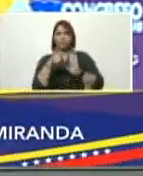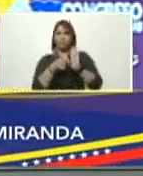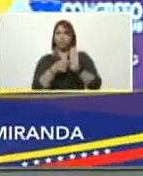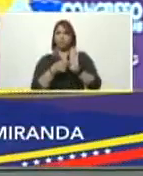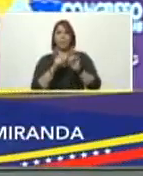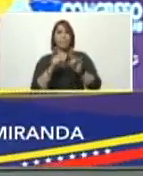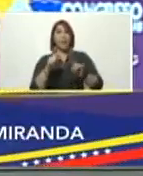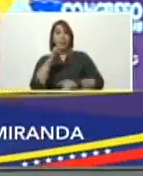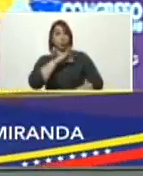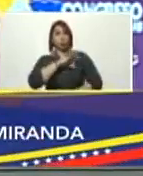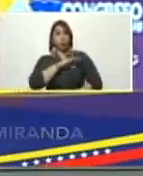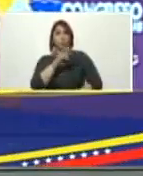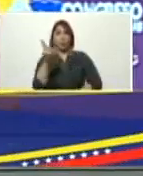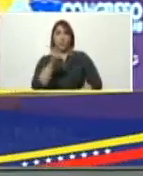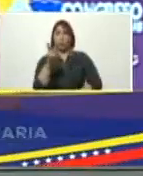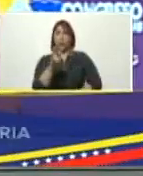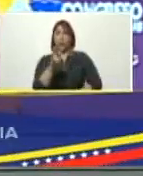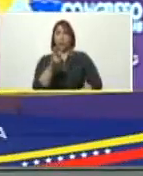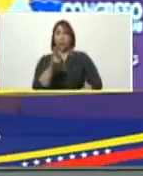sociedad venezolana en particular,